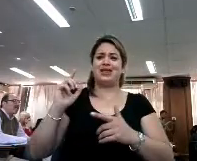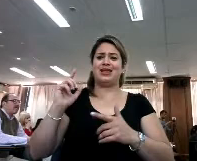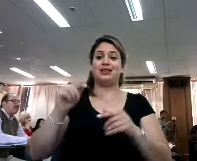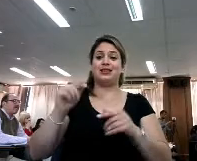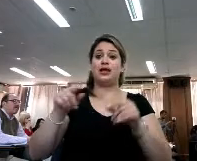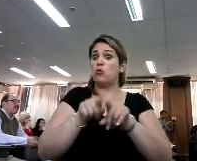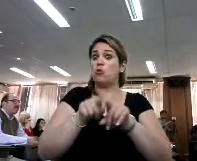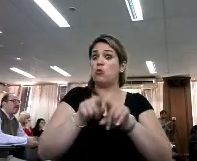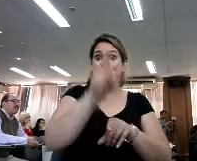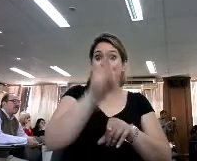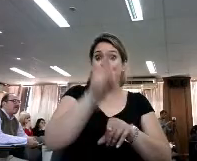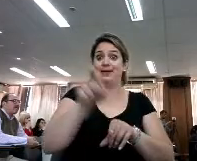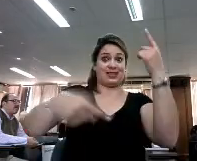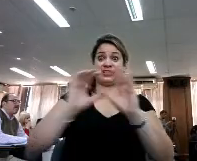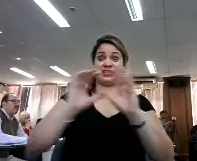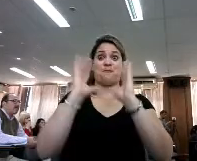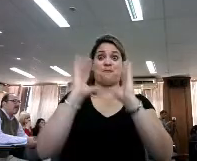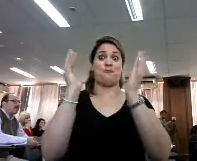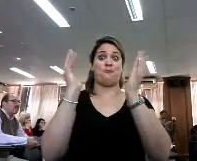hay en este mundo,